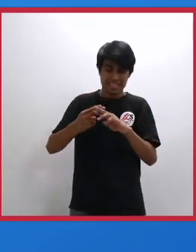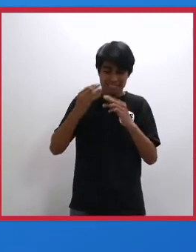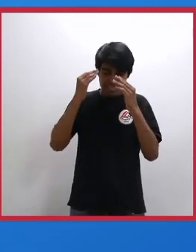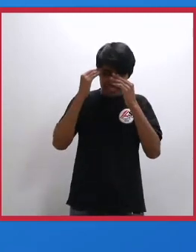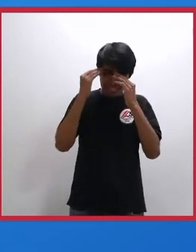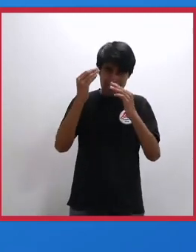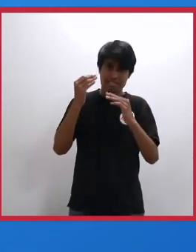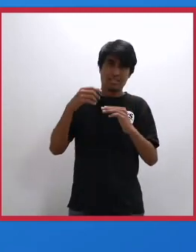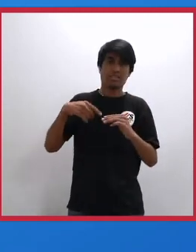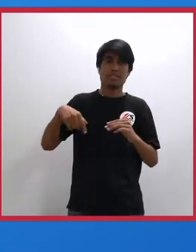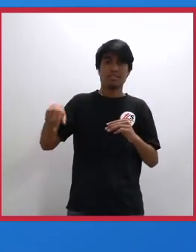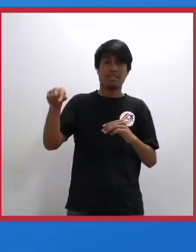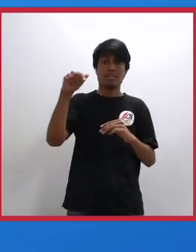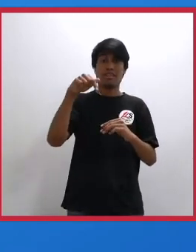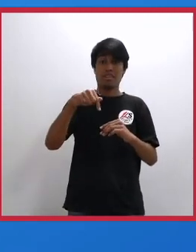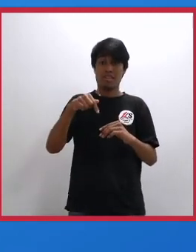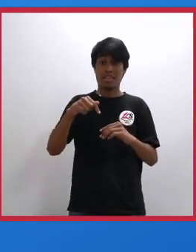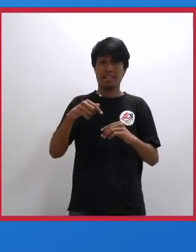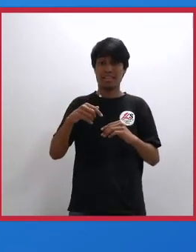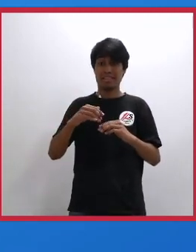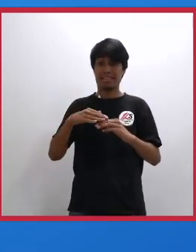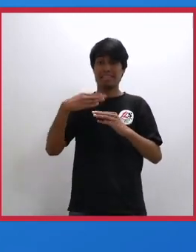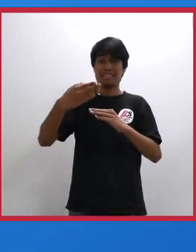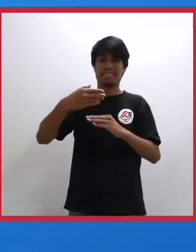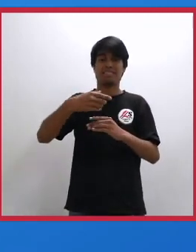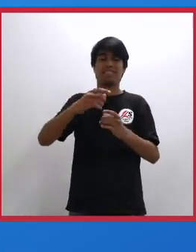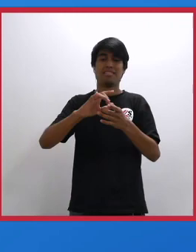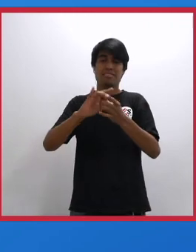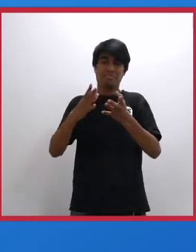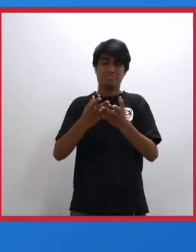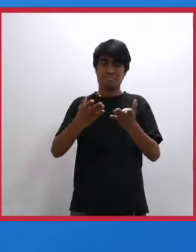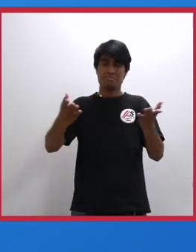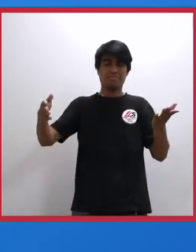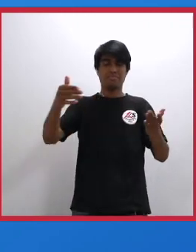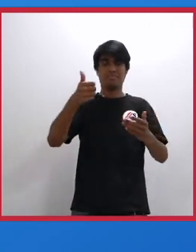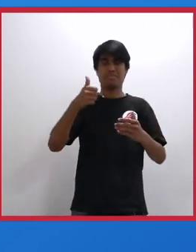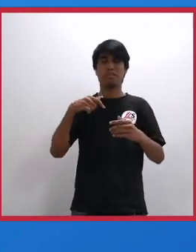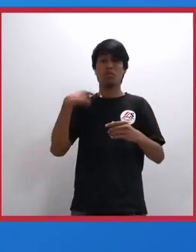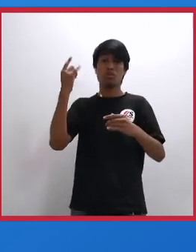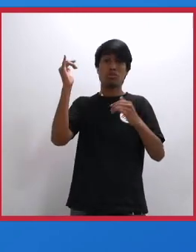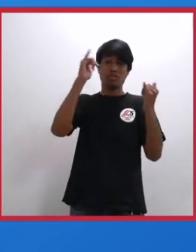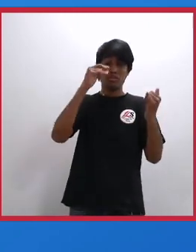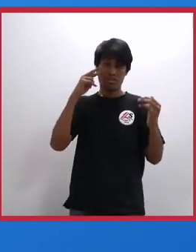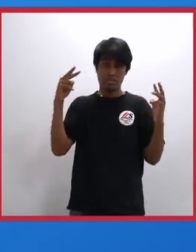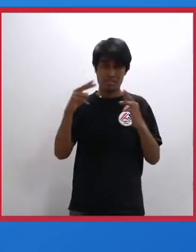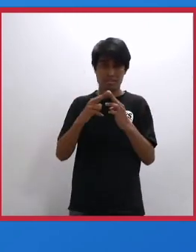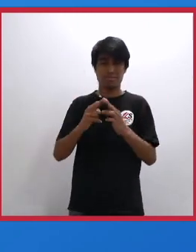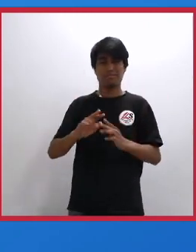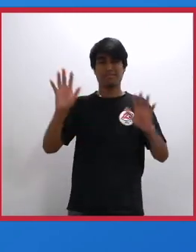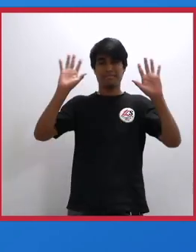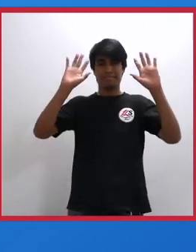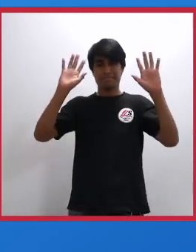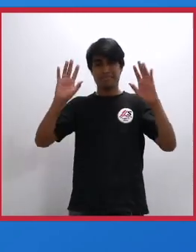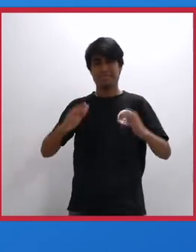que tengan todos un buen fin de semana. Nos veremos en una próxima oportunidad. Chao, chao.